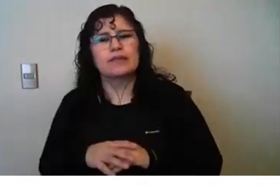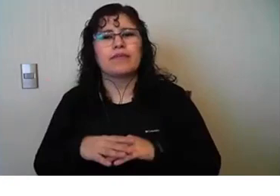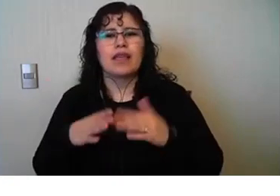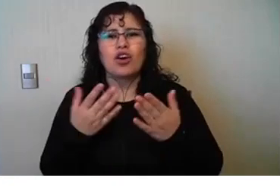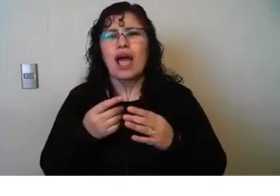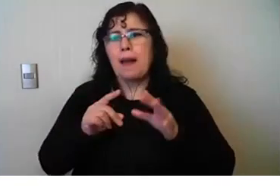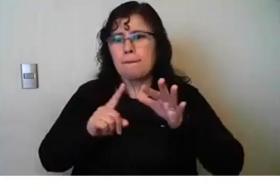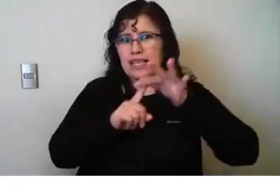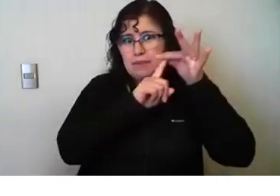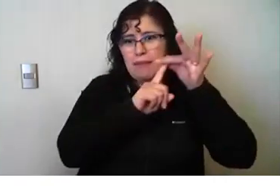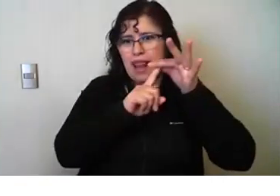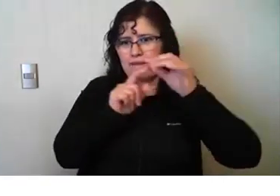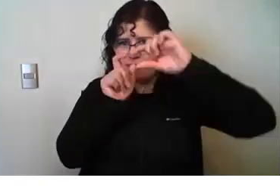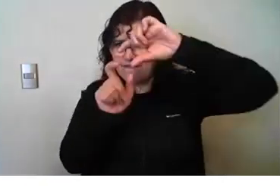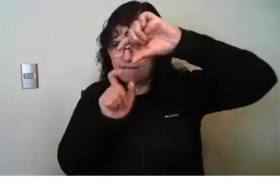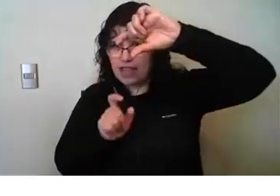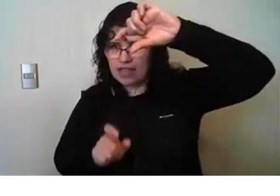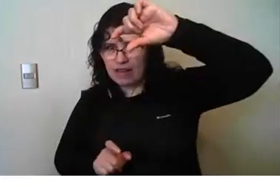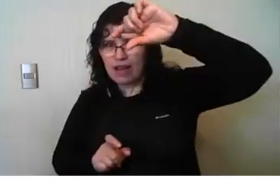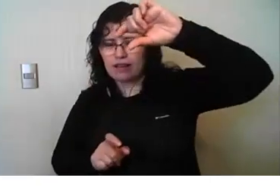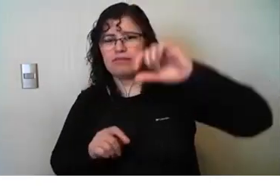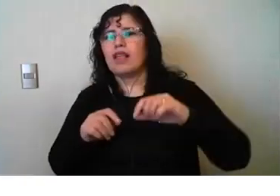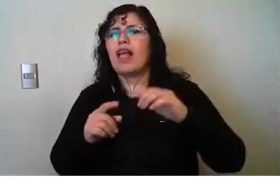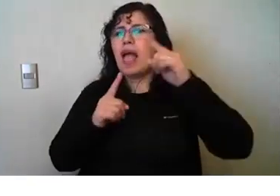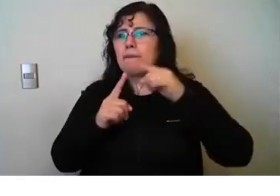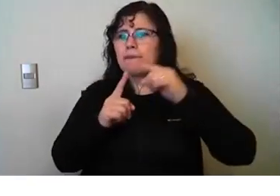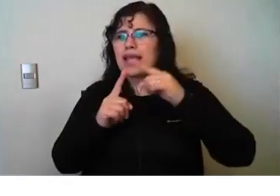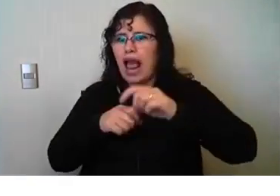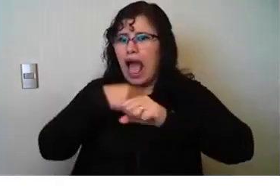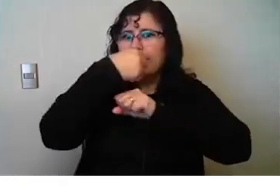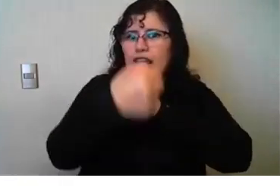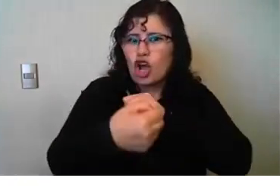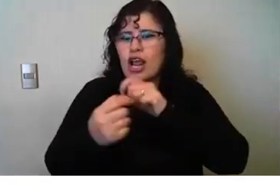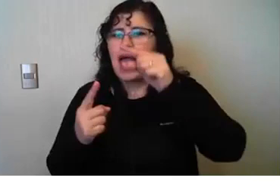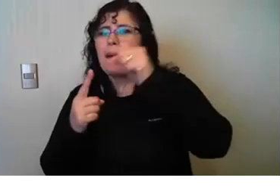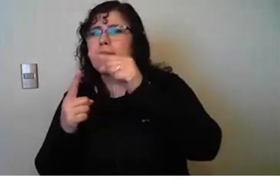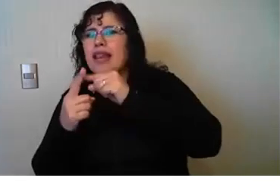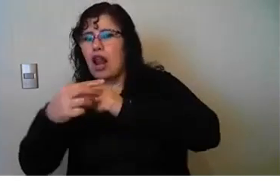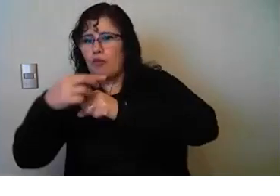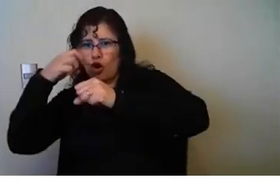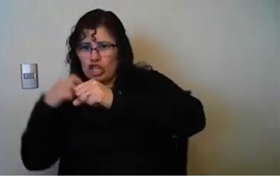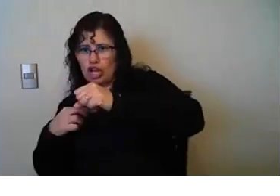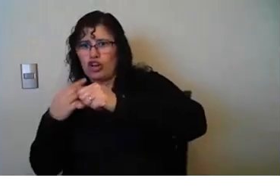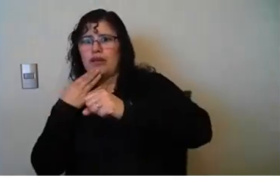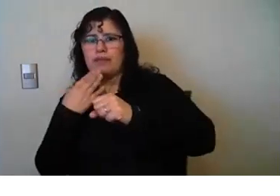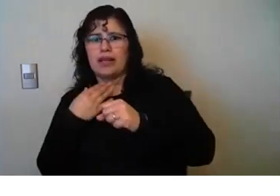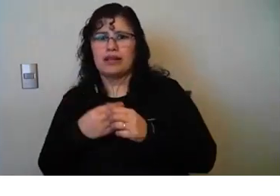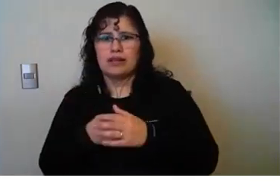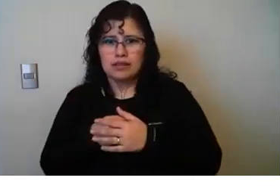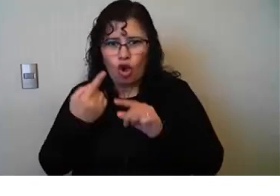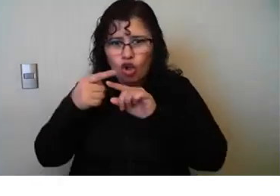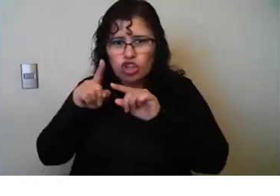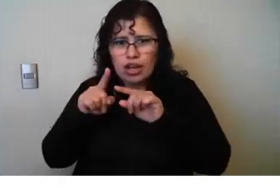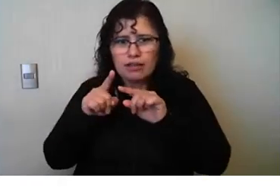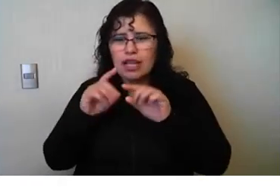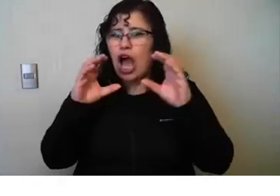Vertebral, la arteria espinal anterior que hemos nombrado, las arterias espinales posteriores y estas arterias que son